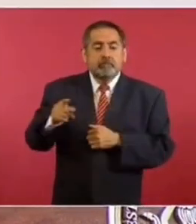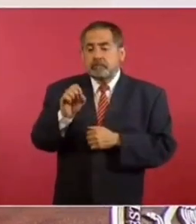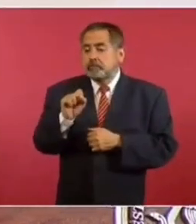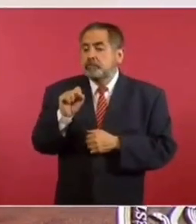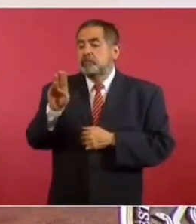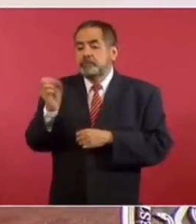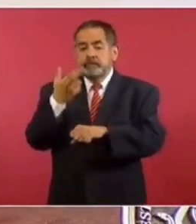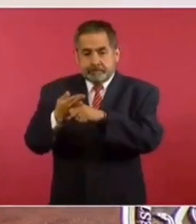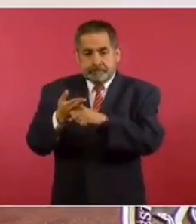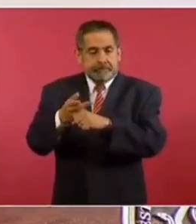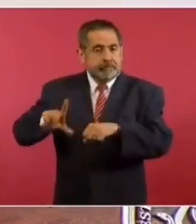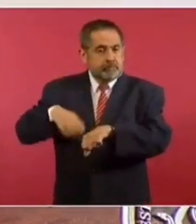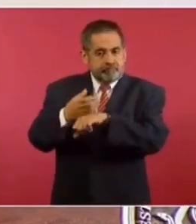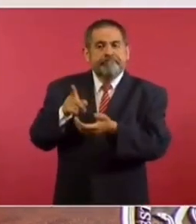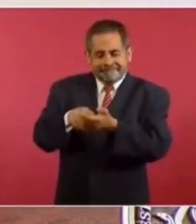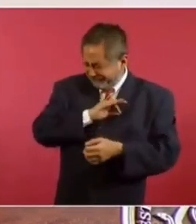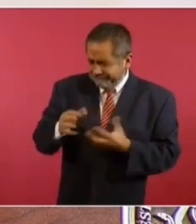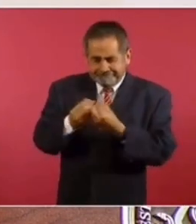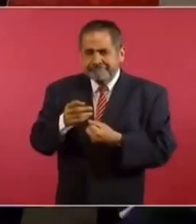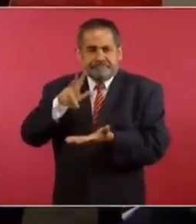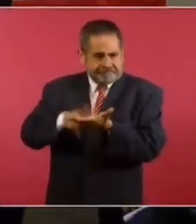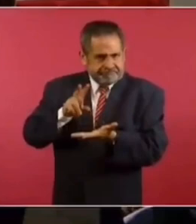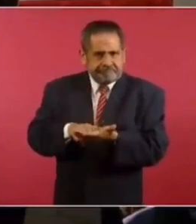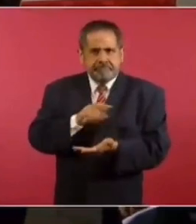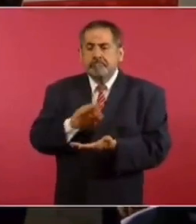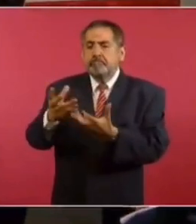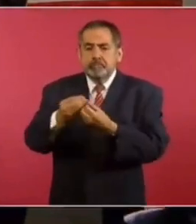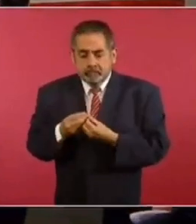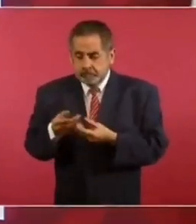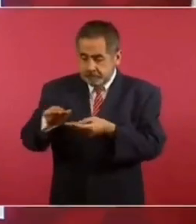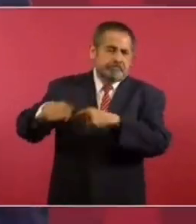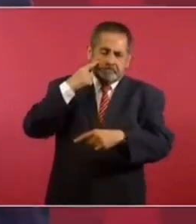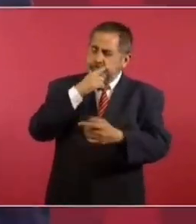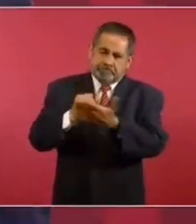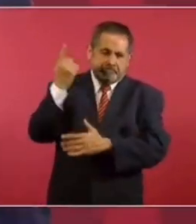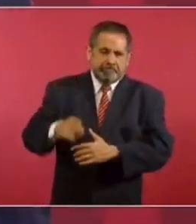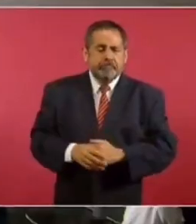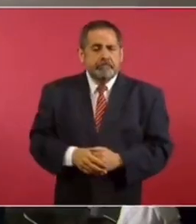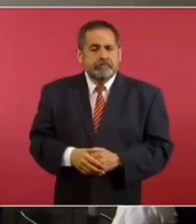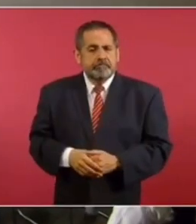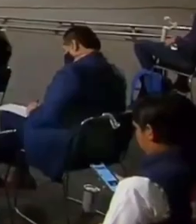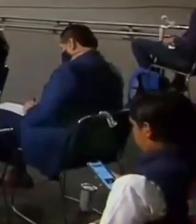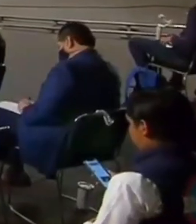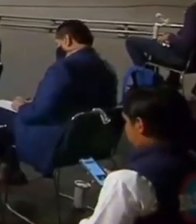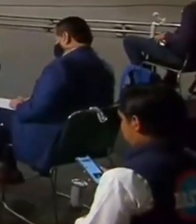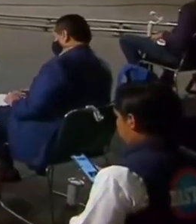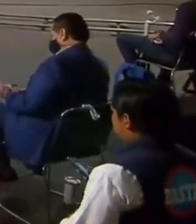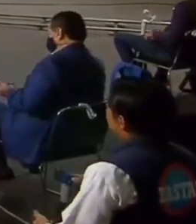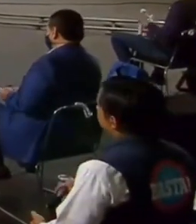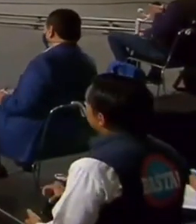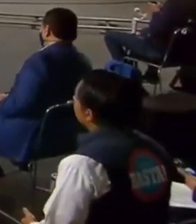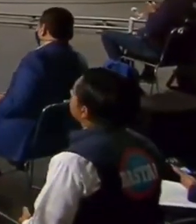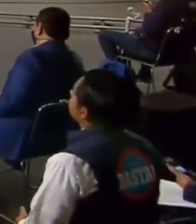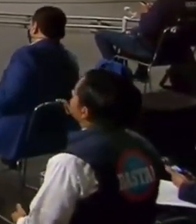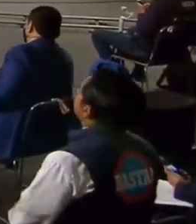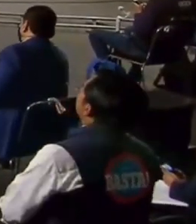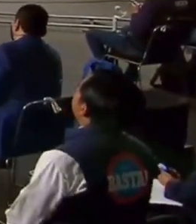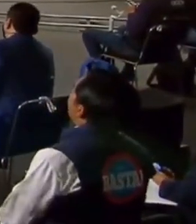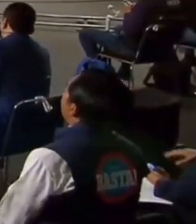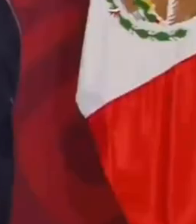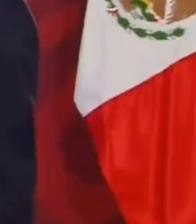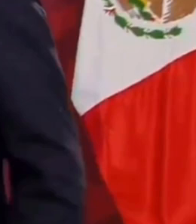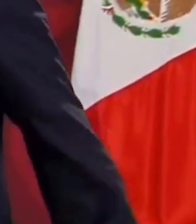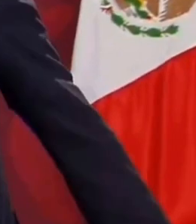de la Subsecretaría de Gobernación, legal, aun cuando no sea vinculante. ¿Qué fecha propone usted para la consulta? A mí me gustaría que, aunque nos lleve